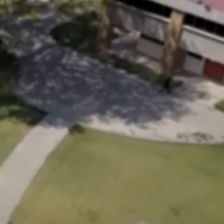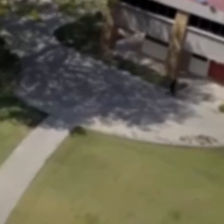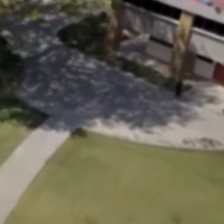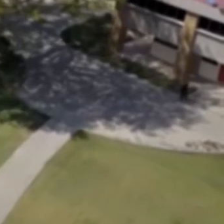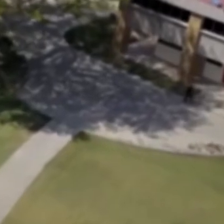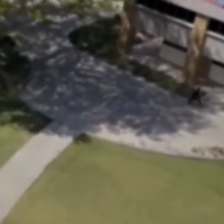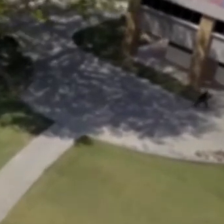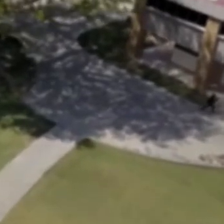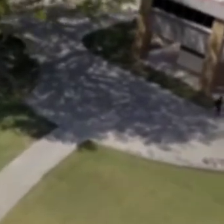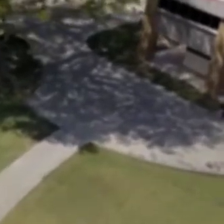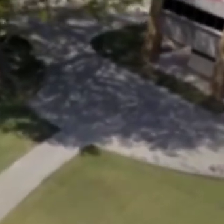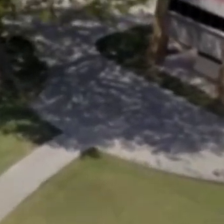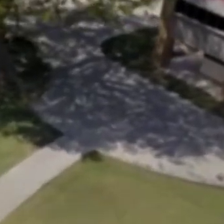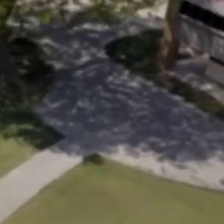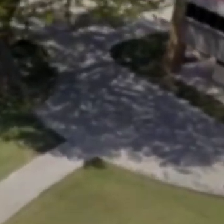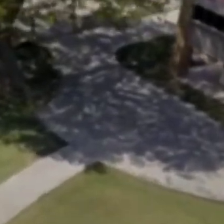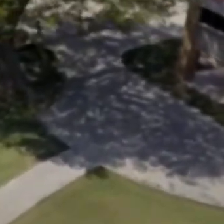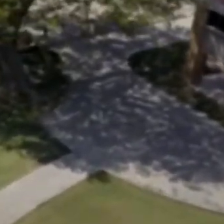I